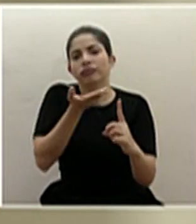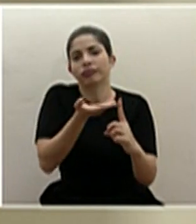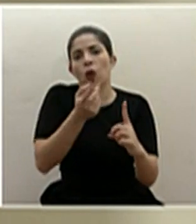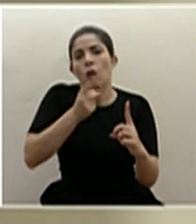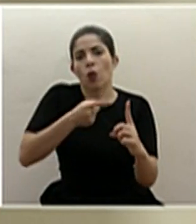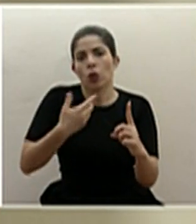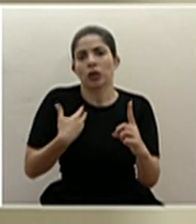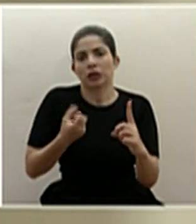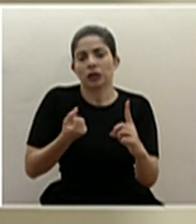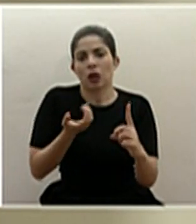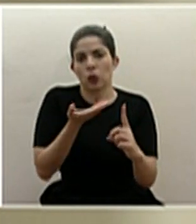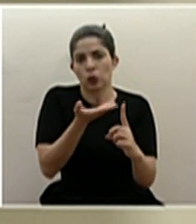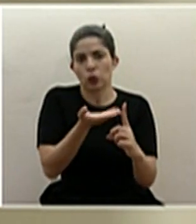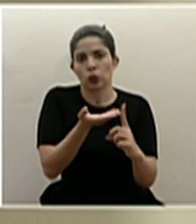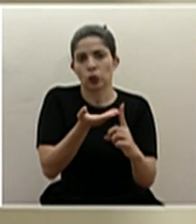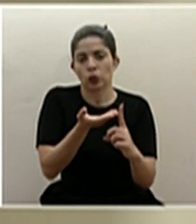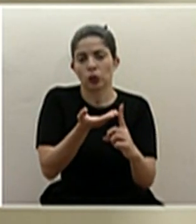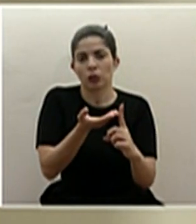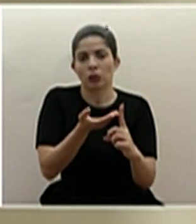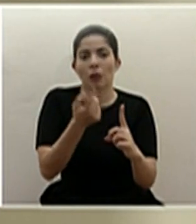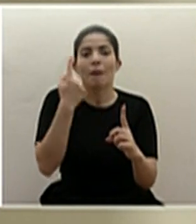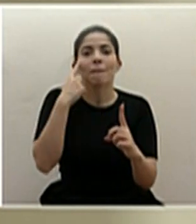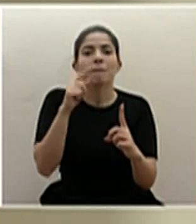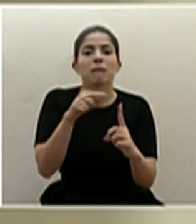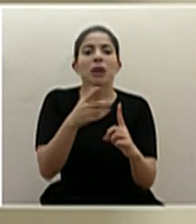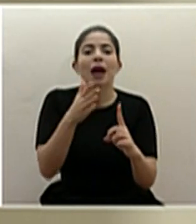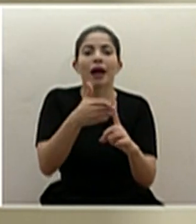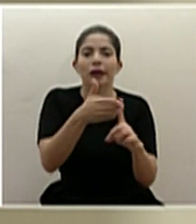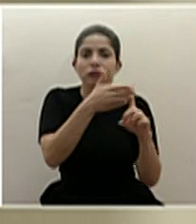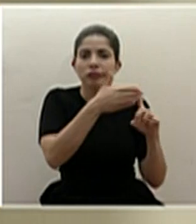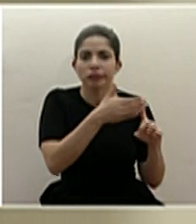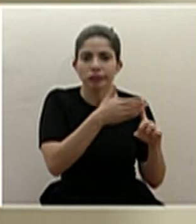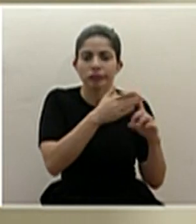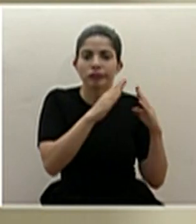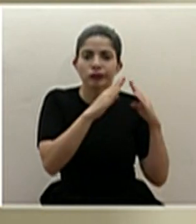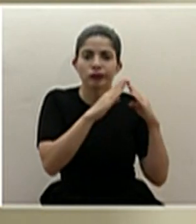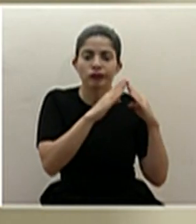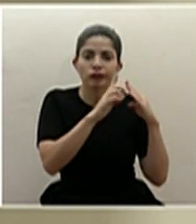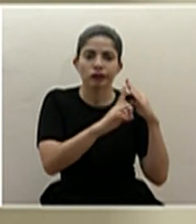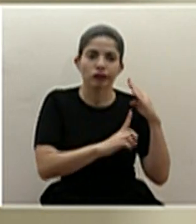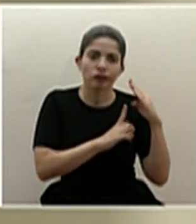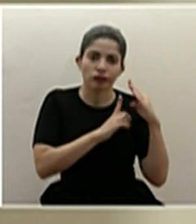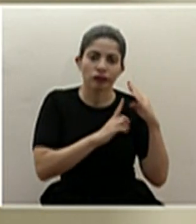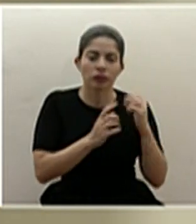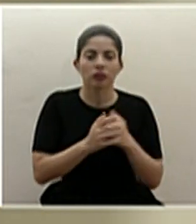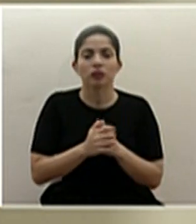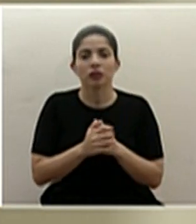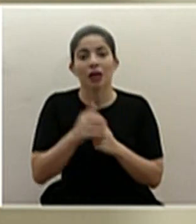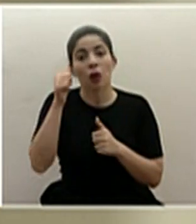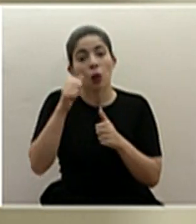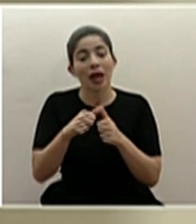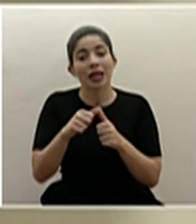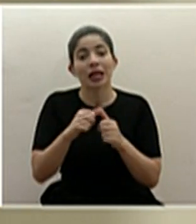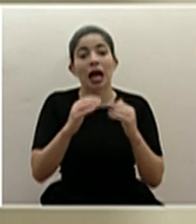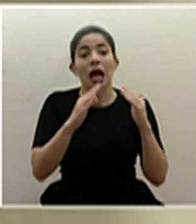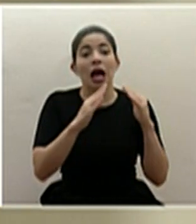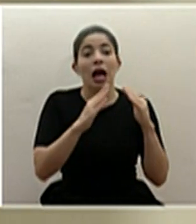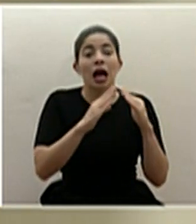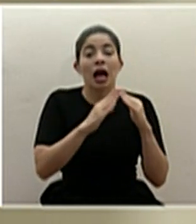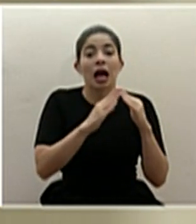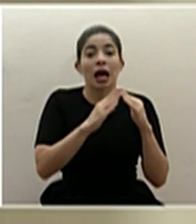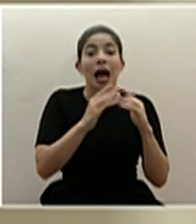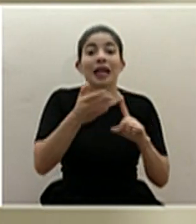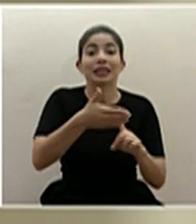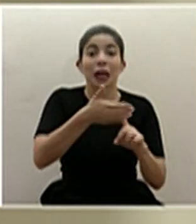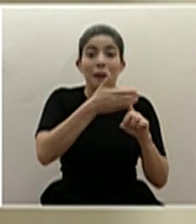que procedan con lo que es el aislamiento o la cuarentena. Recordemos que el aislamiento aplica para las personas que